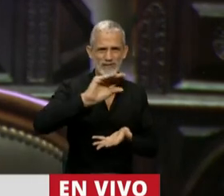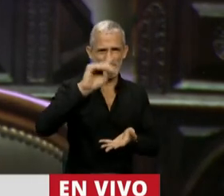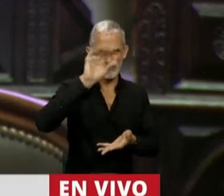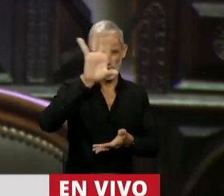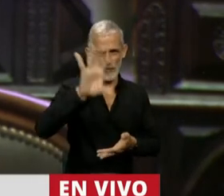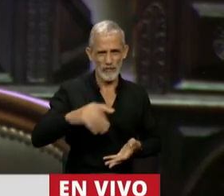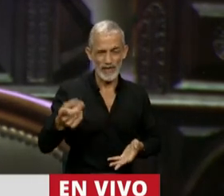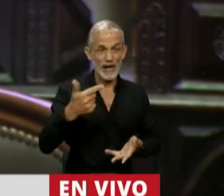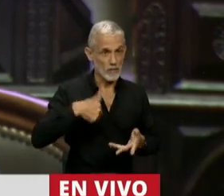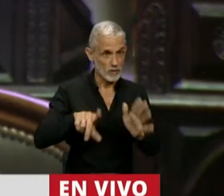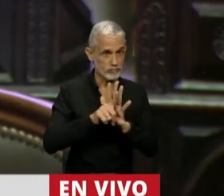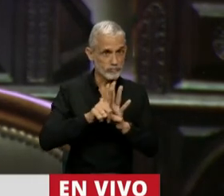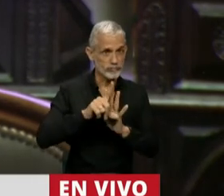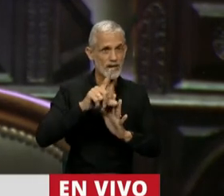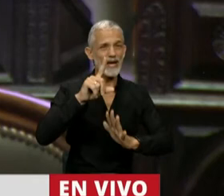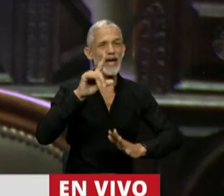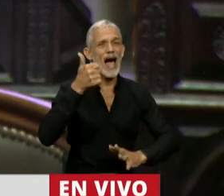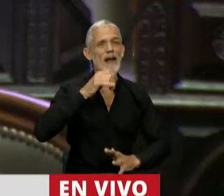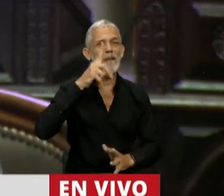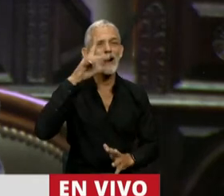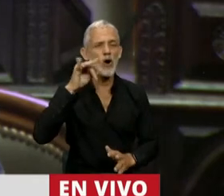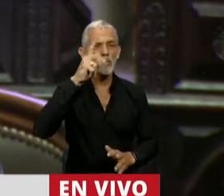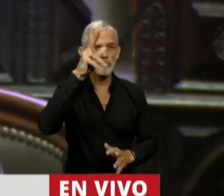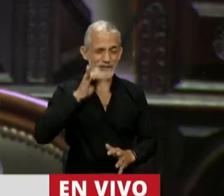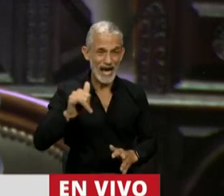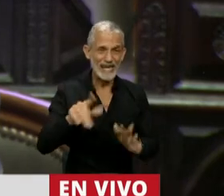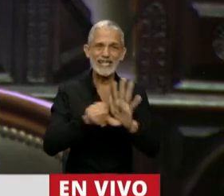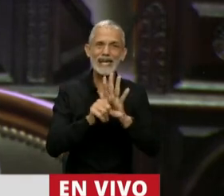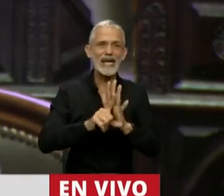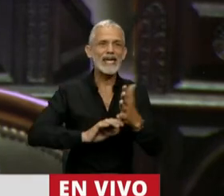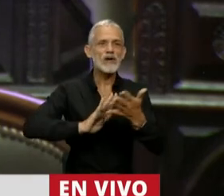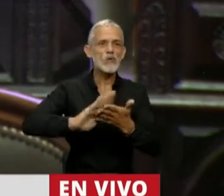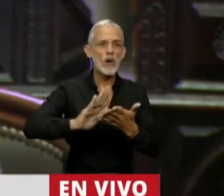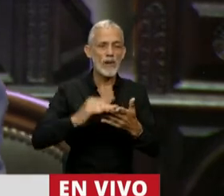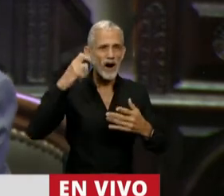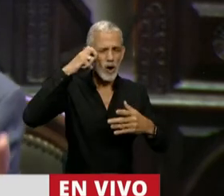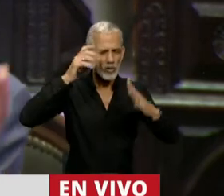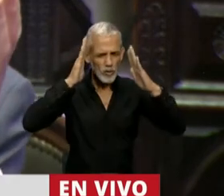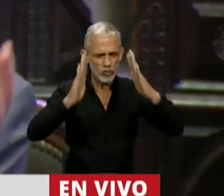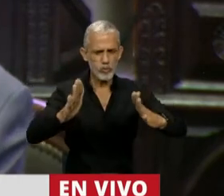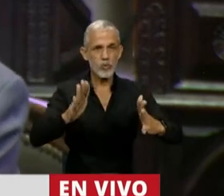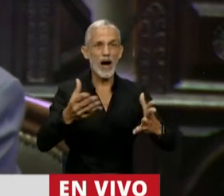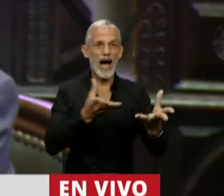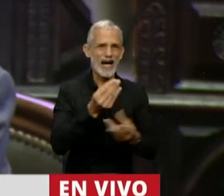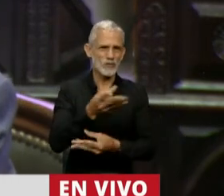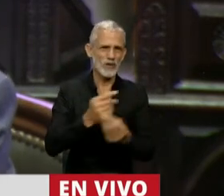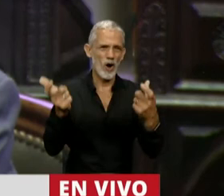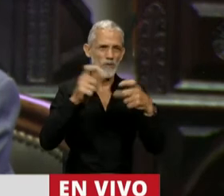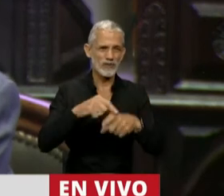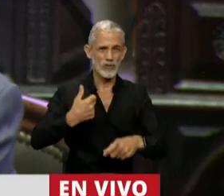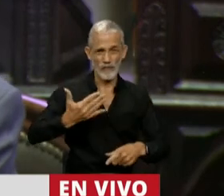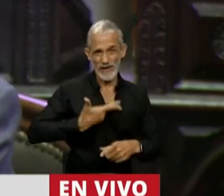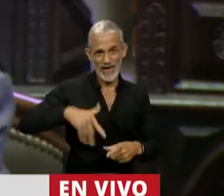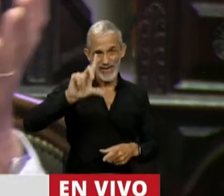con el diputado Álvaro González, hemos presentado un proyecto y proponemos que el Congreso se aboque con la ayuda de la Comisión Federal